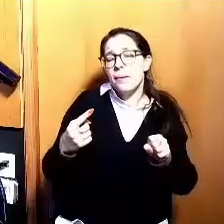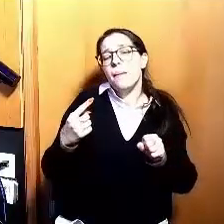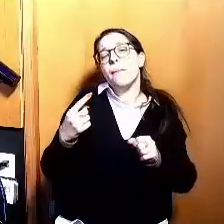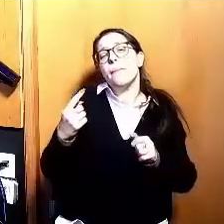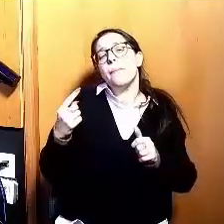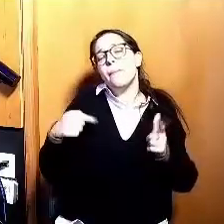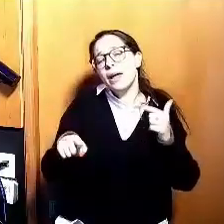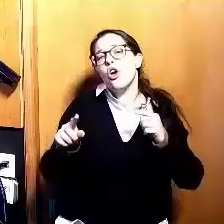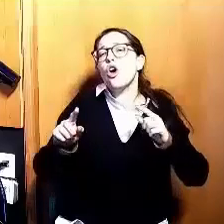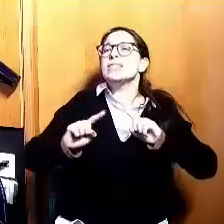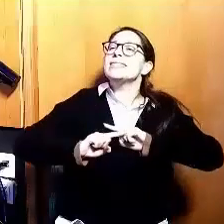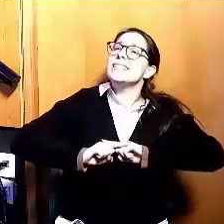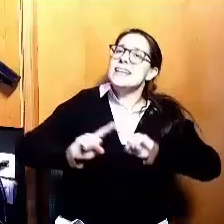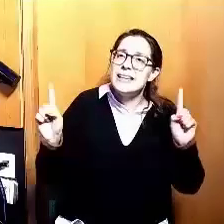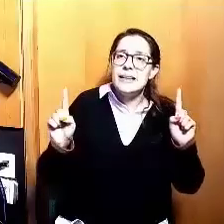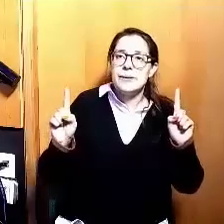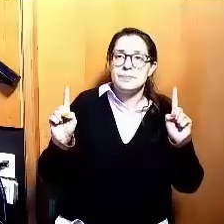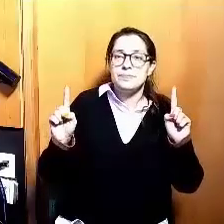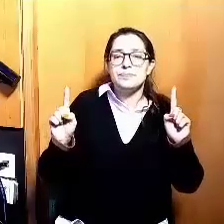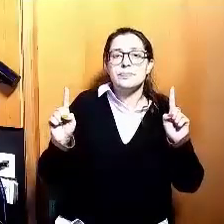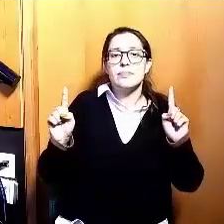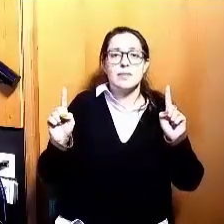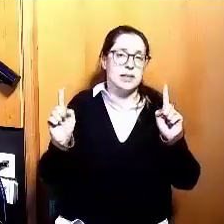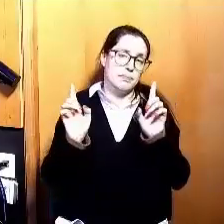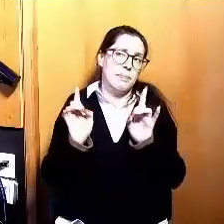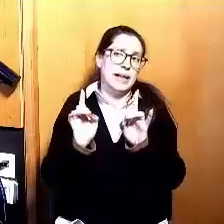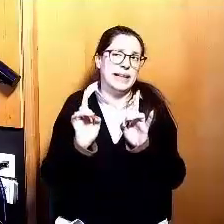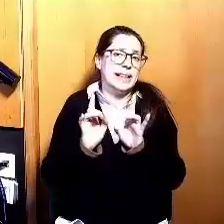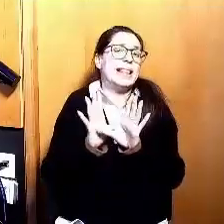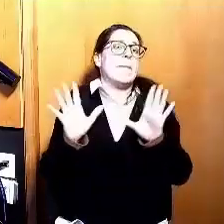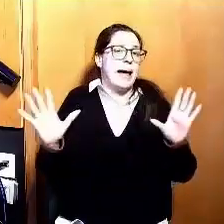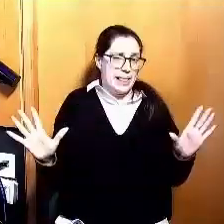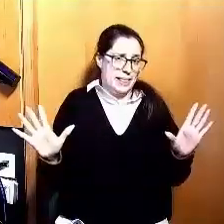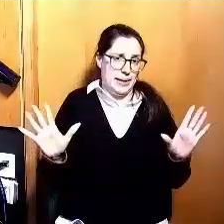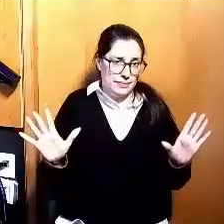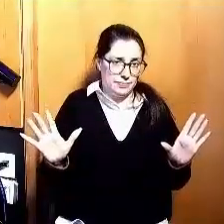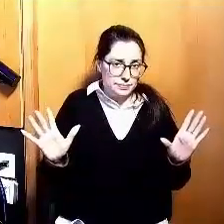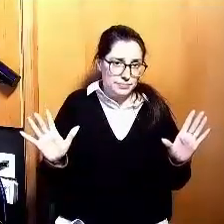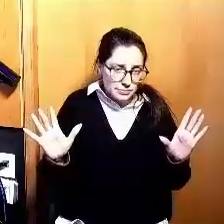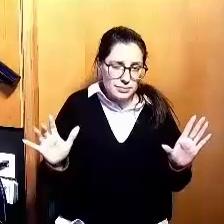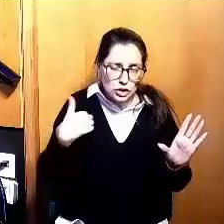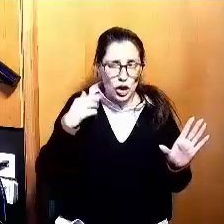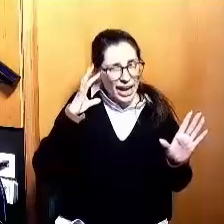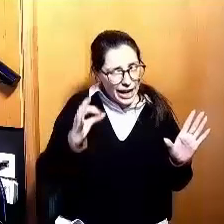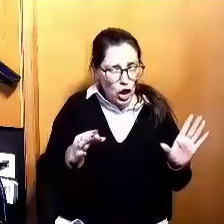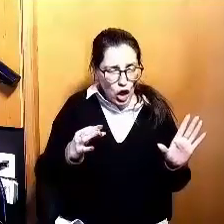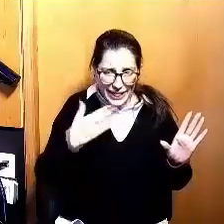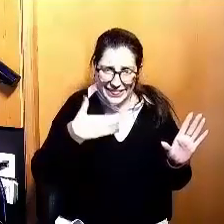vista, sin ser transparente en el sentido en el que creo que lo